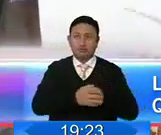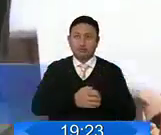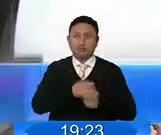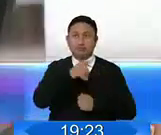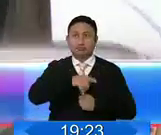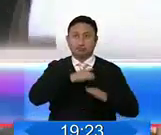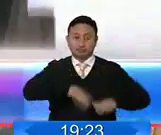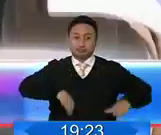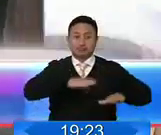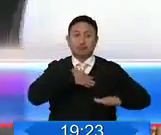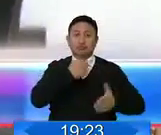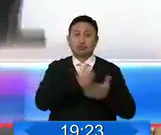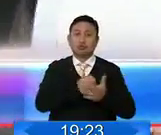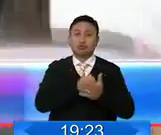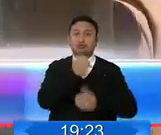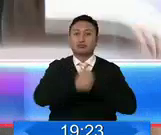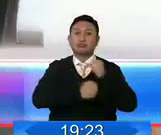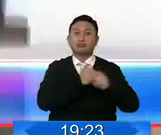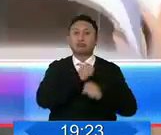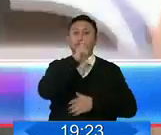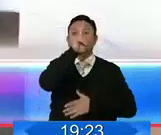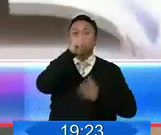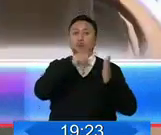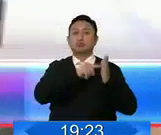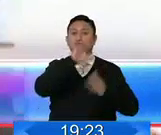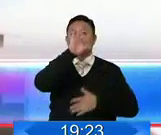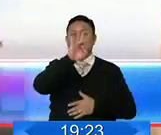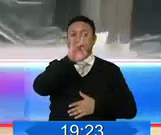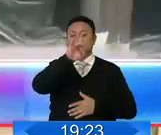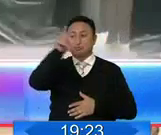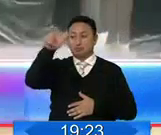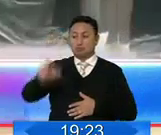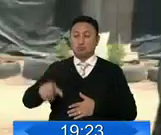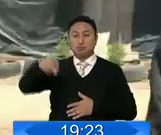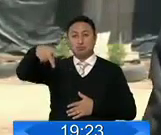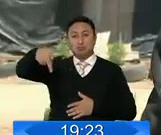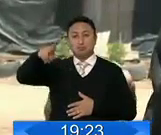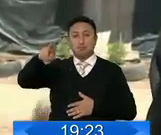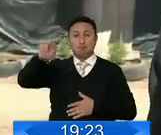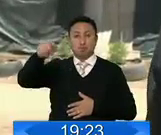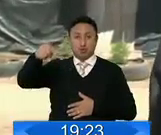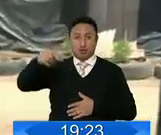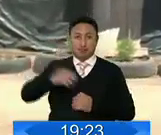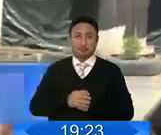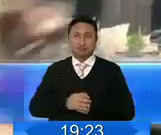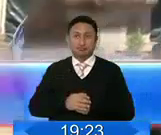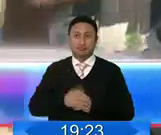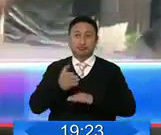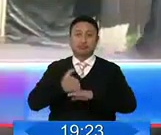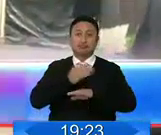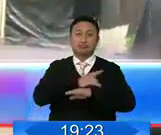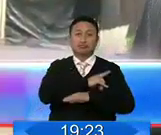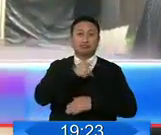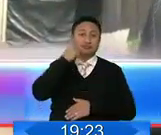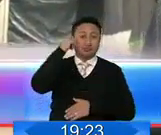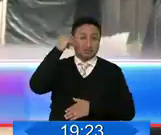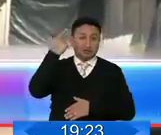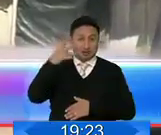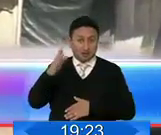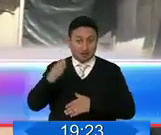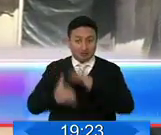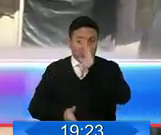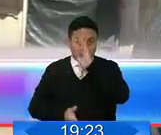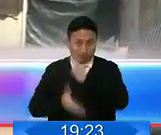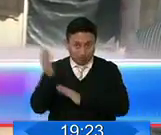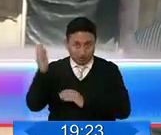nosotros compramos en el 2008 al señor fuga paredes y días antes de que el señor correa se vaya abandonando el